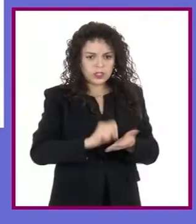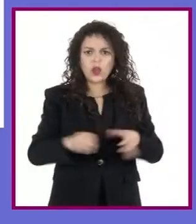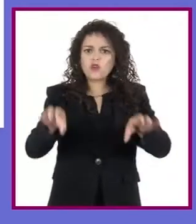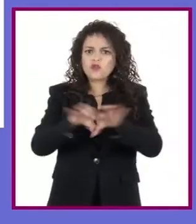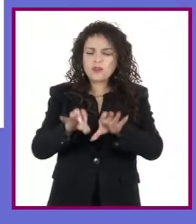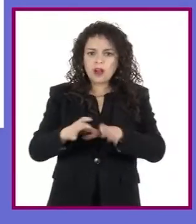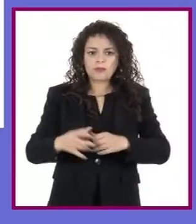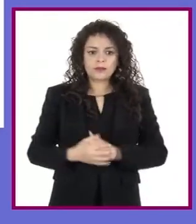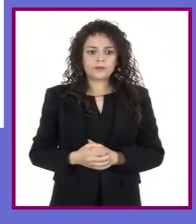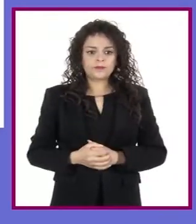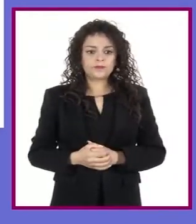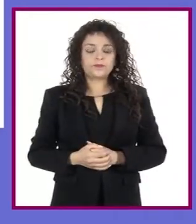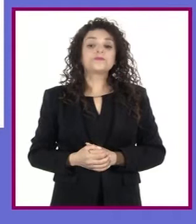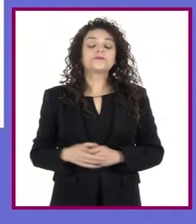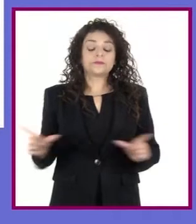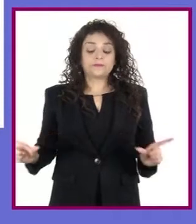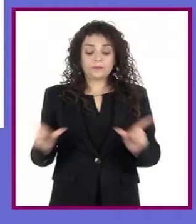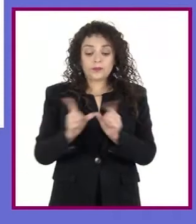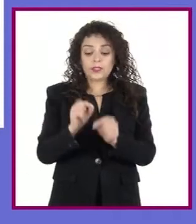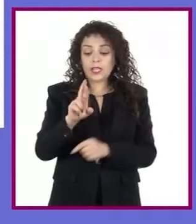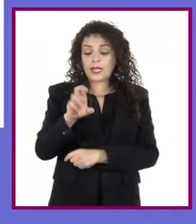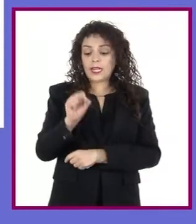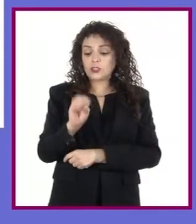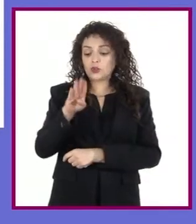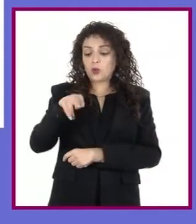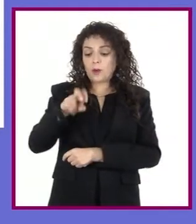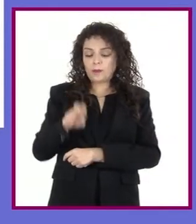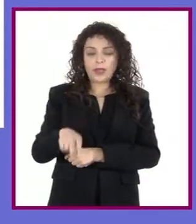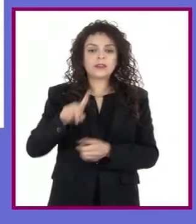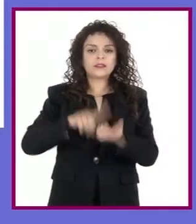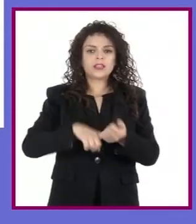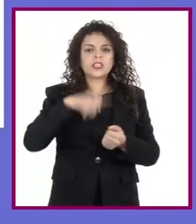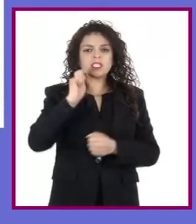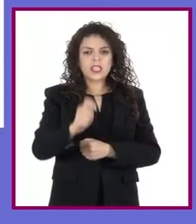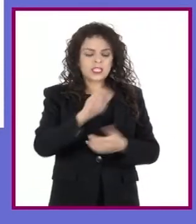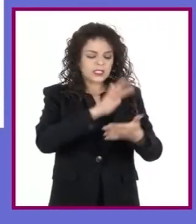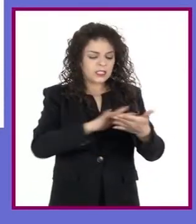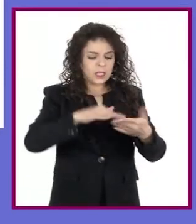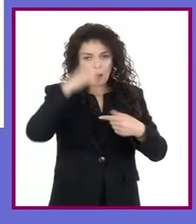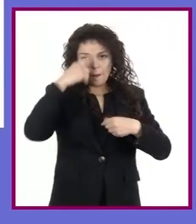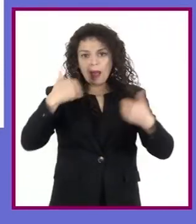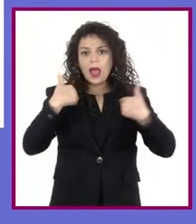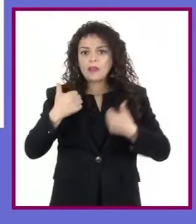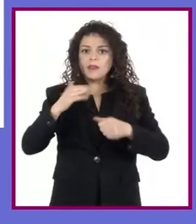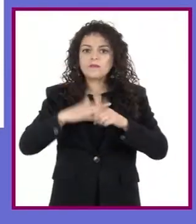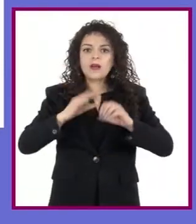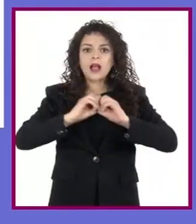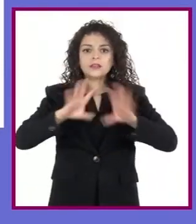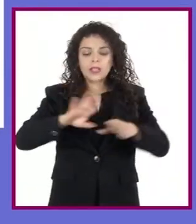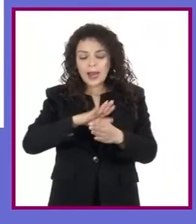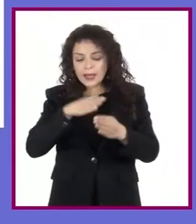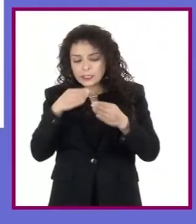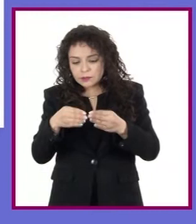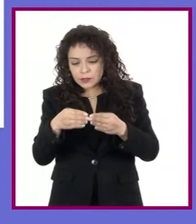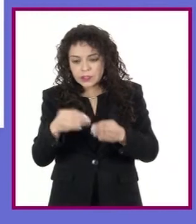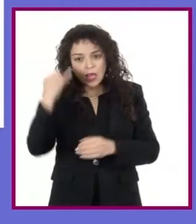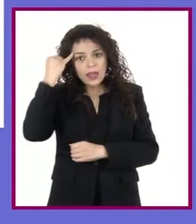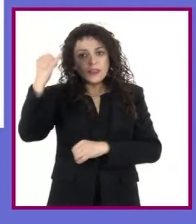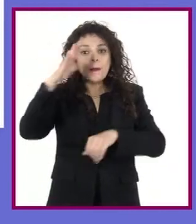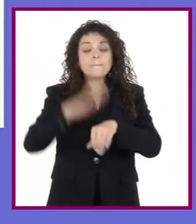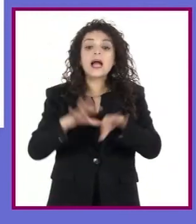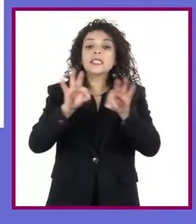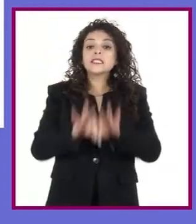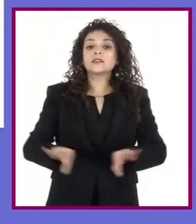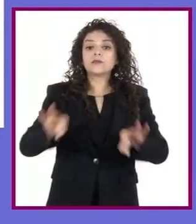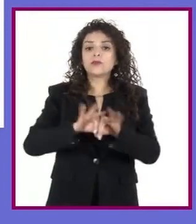Los resúmenes son textos que nos permiten exponer de manera muy clara y muy concreta las ideas más importantes de